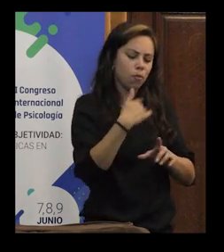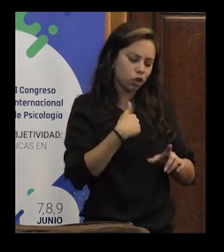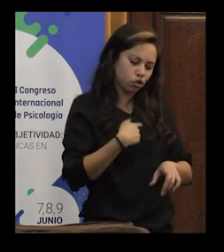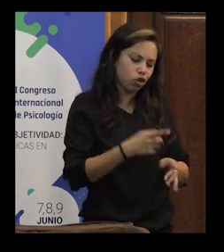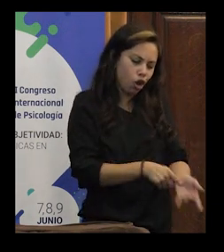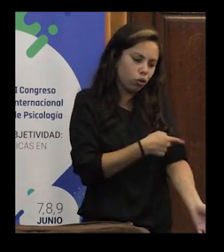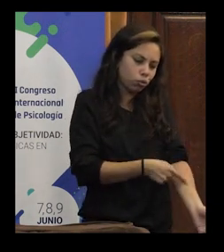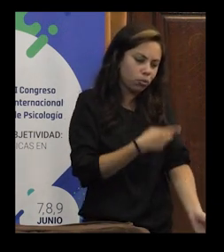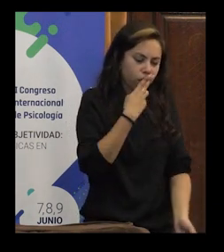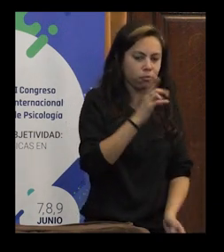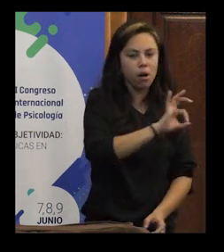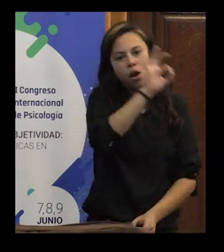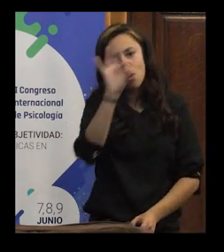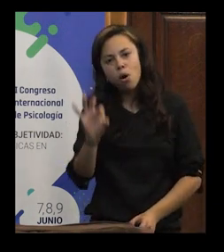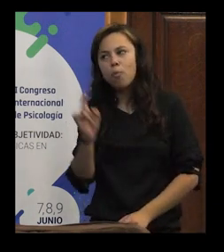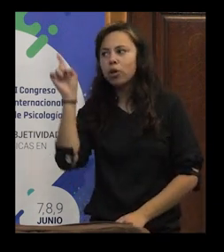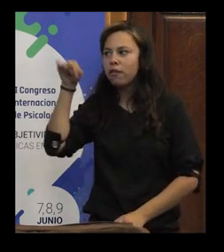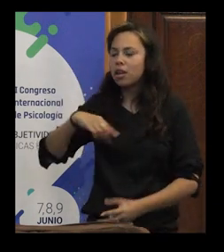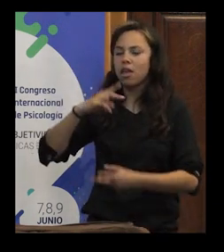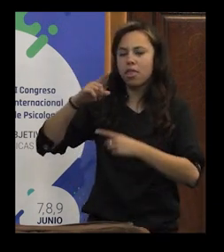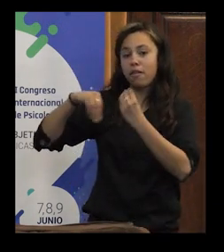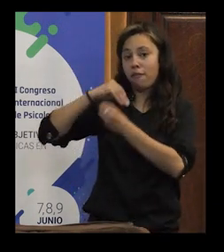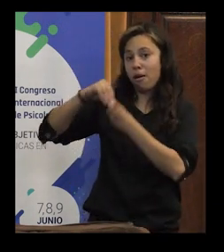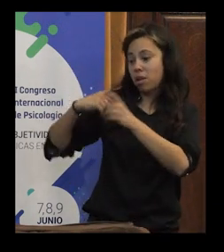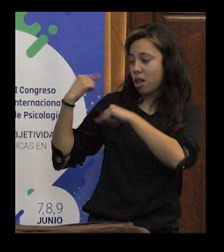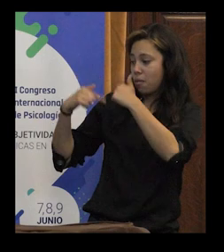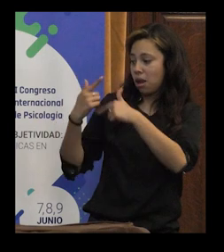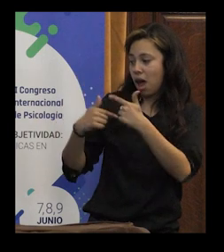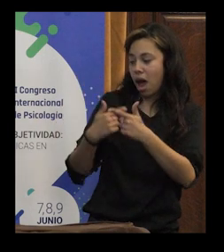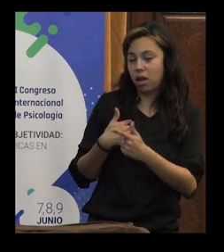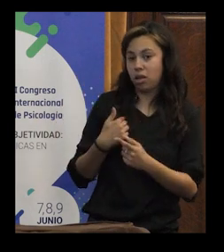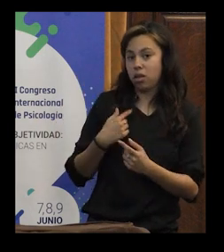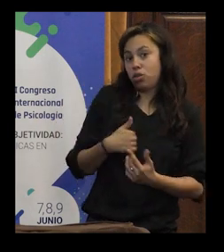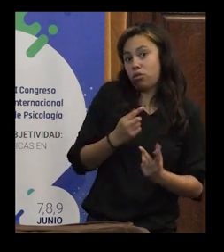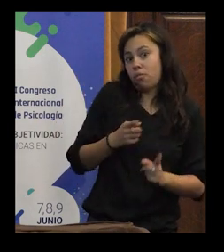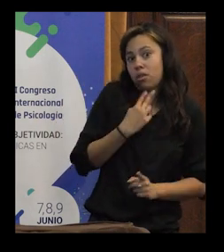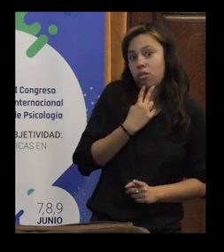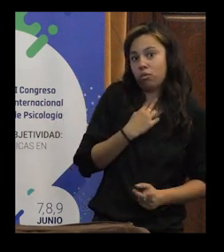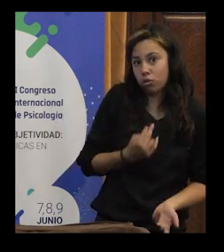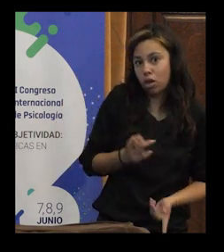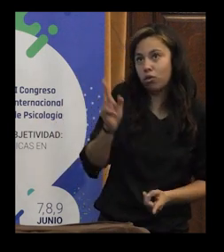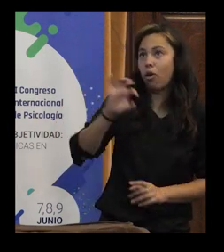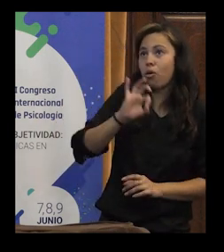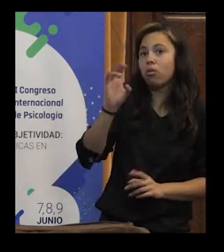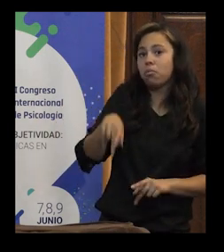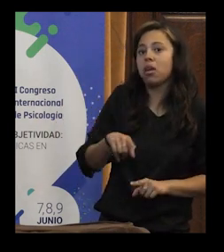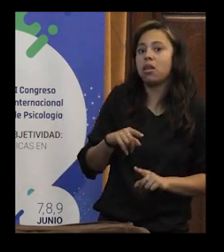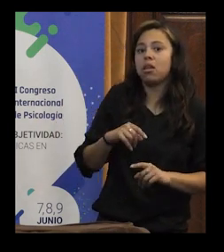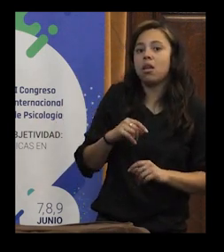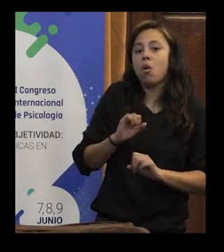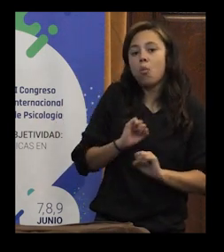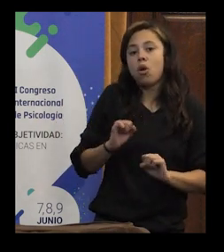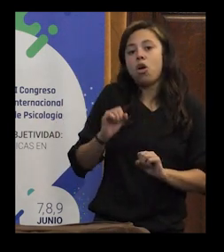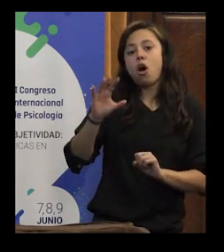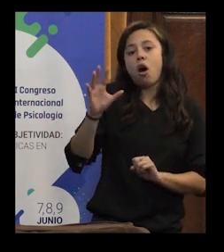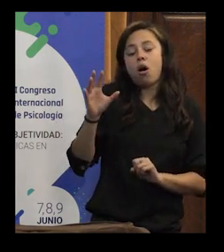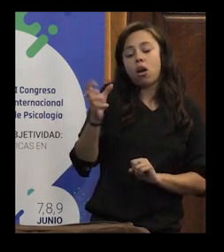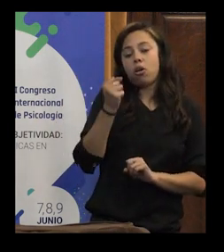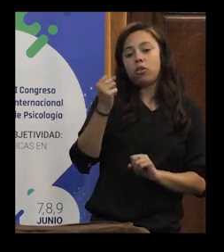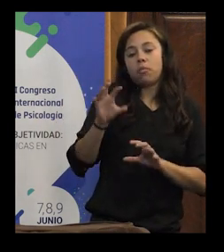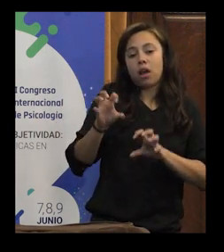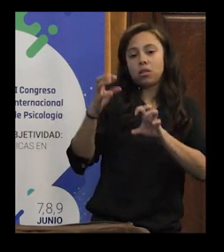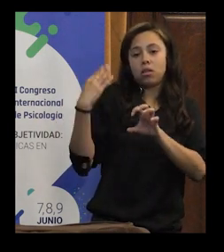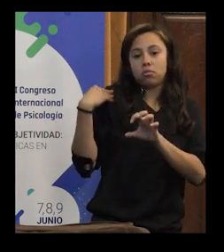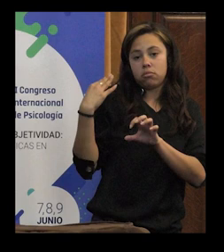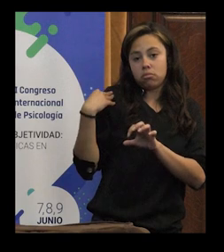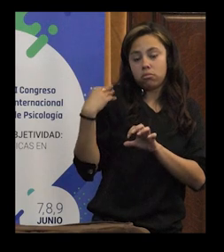las pruebas genéticas para el cáncer de mama están llenas de dificultades. Desde el punto de